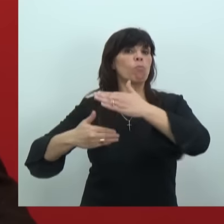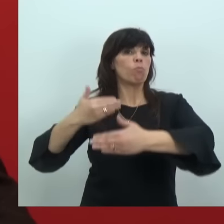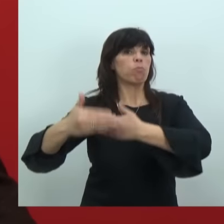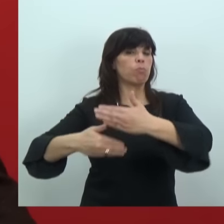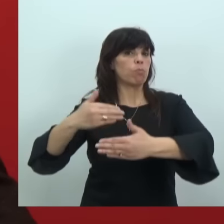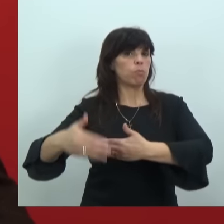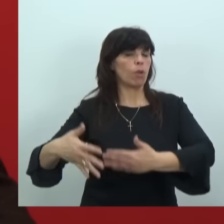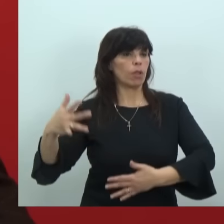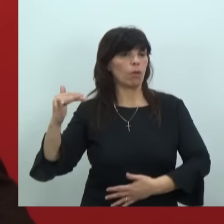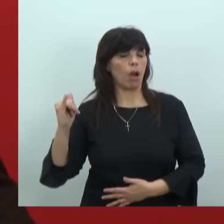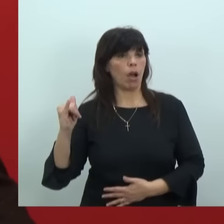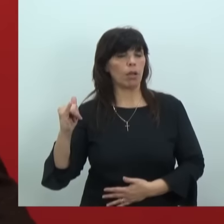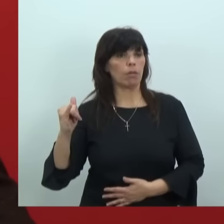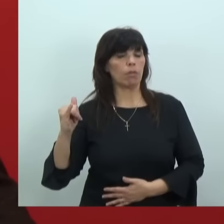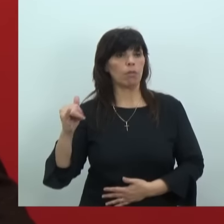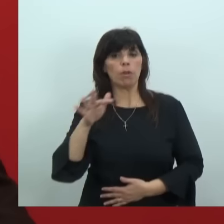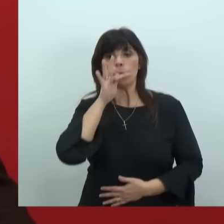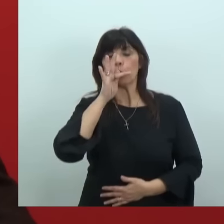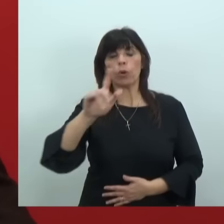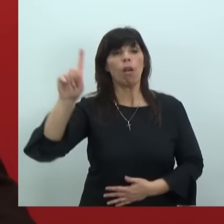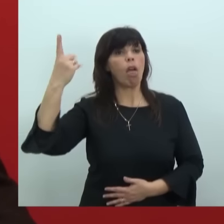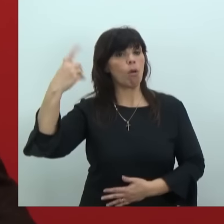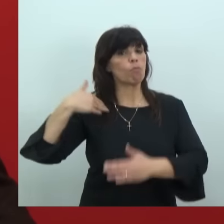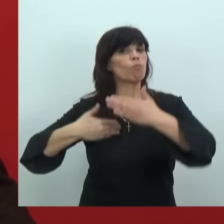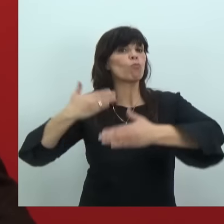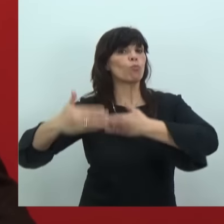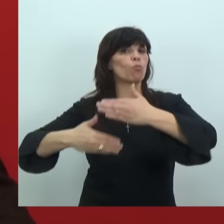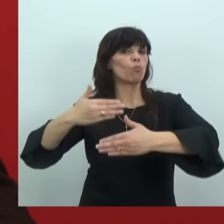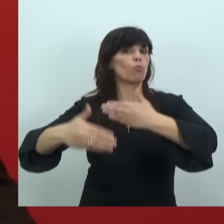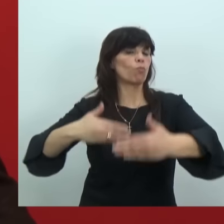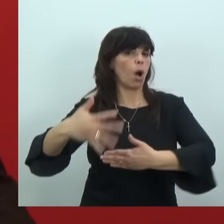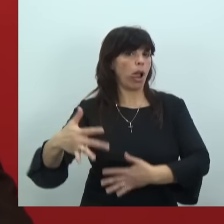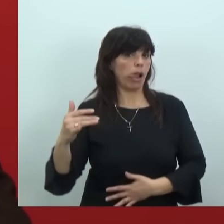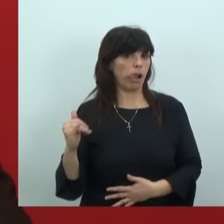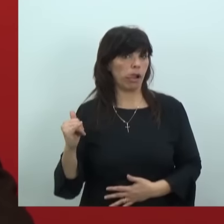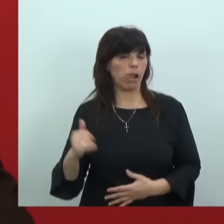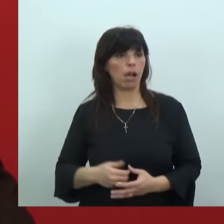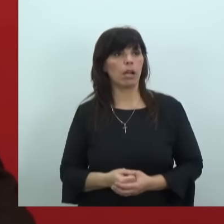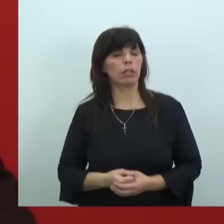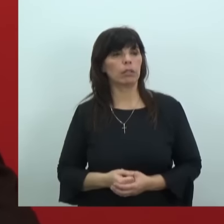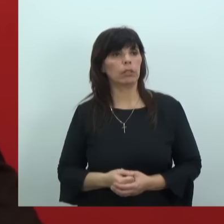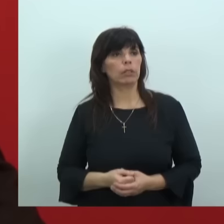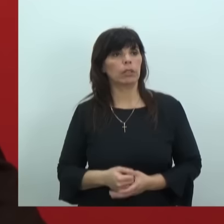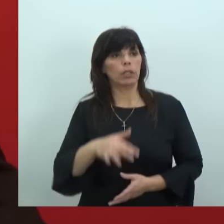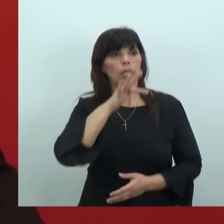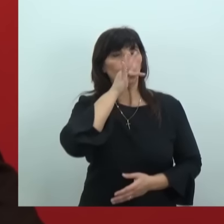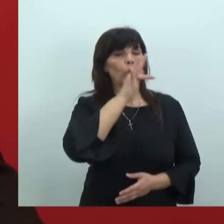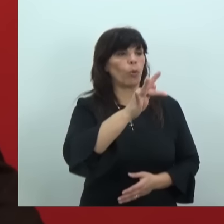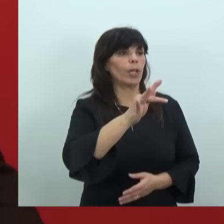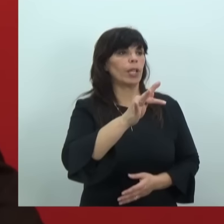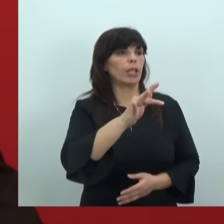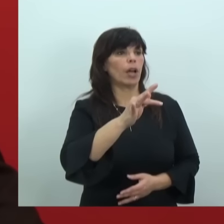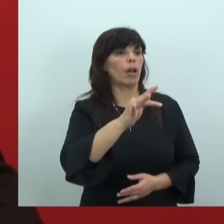La promesa de Dios tiene un proceso. Es interesante que la promesa empieza con la letra P.